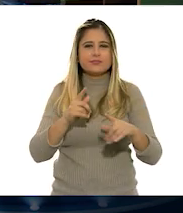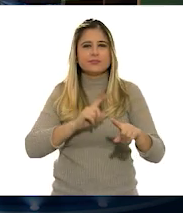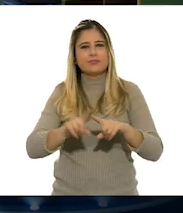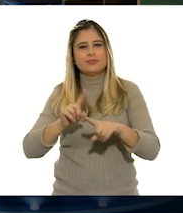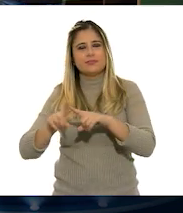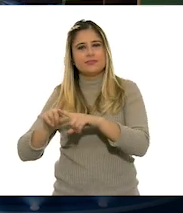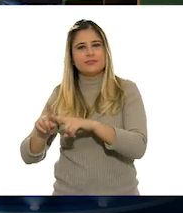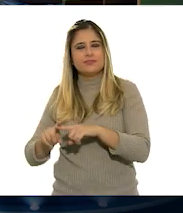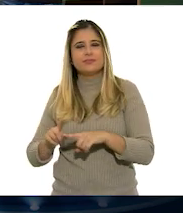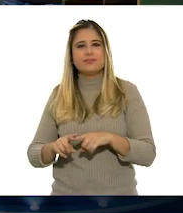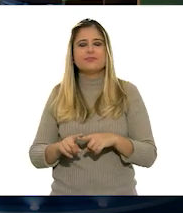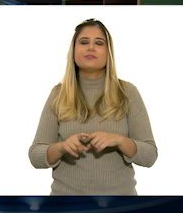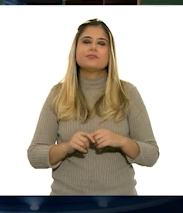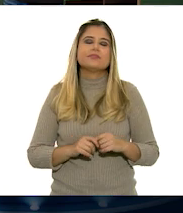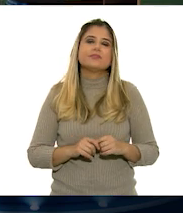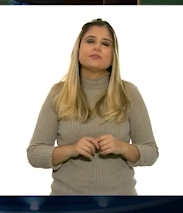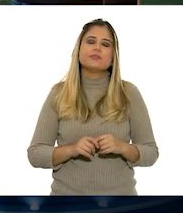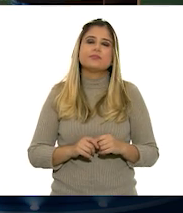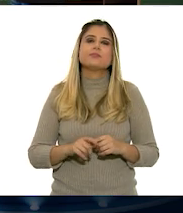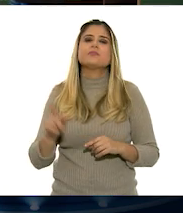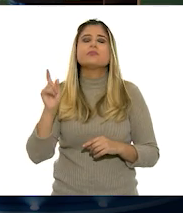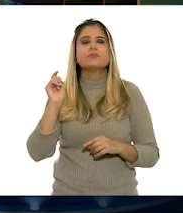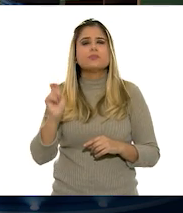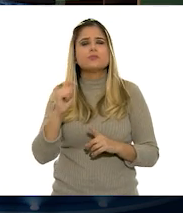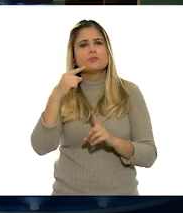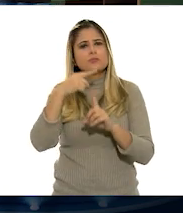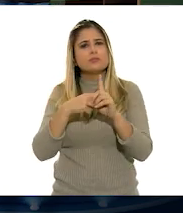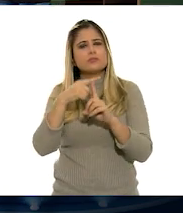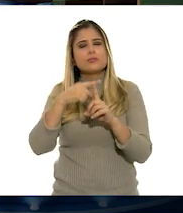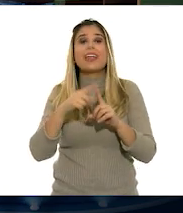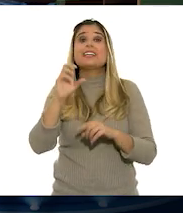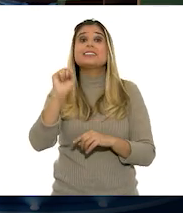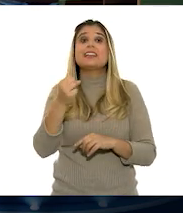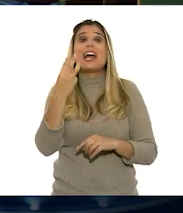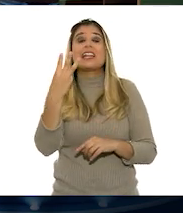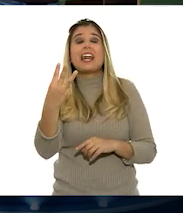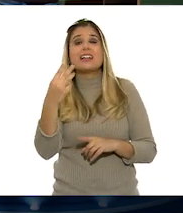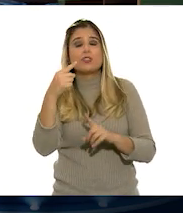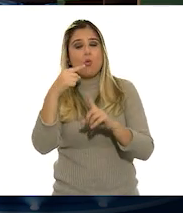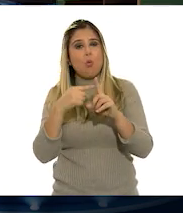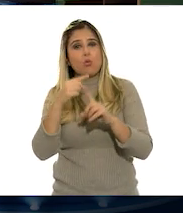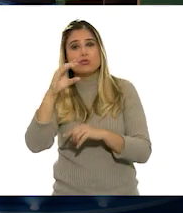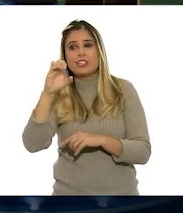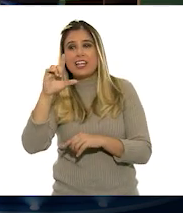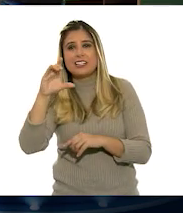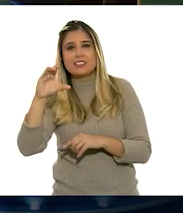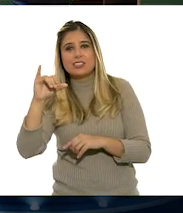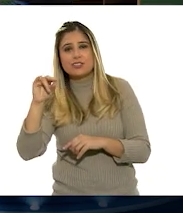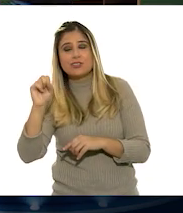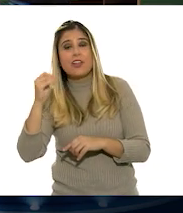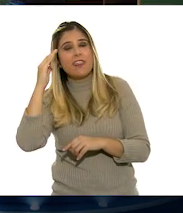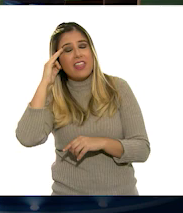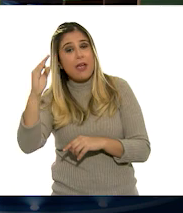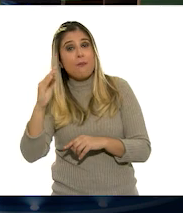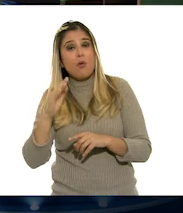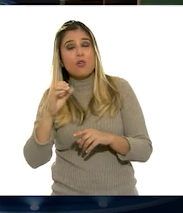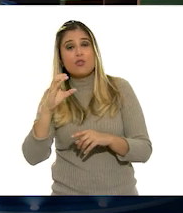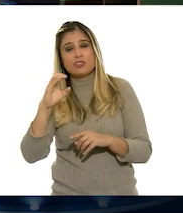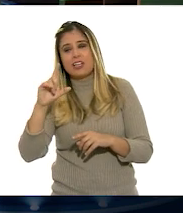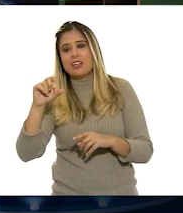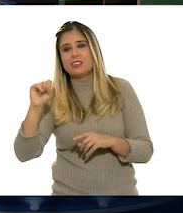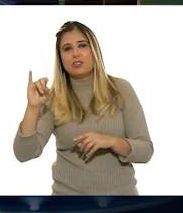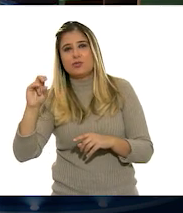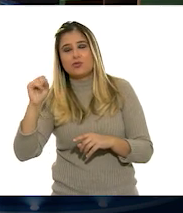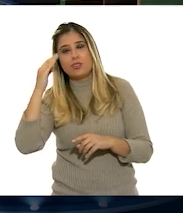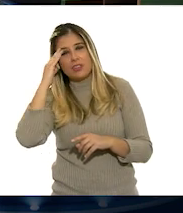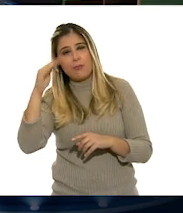las demás carnes de pescado, ¿no? Sí. La temperatura es de 63 grados Celsius y también por un tiempo de 15 segundos, profesor. Muy